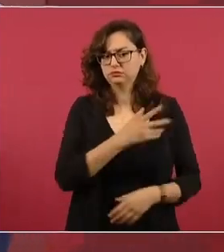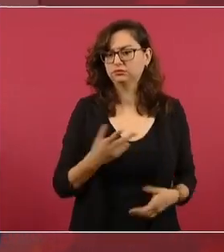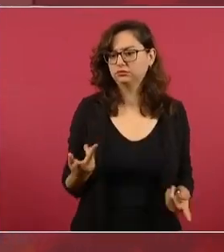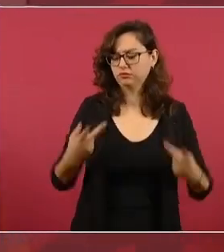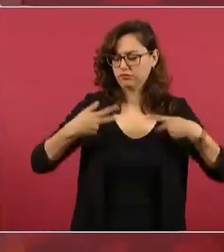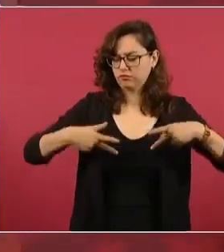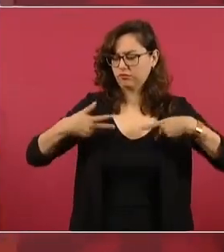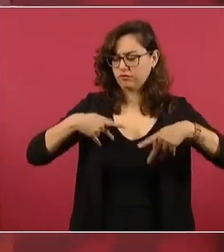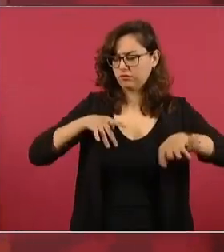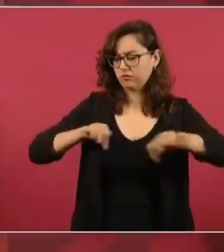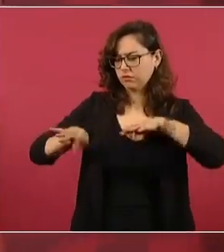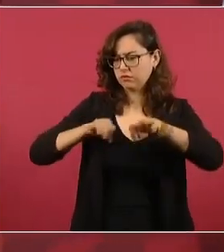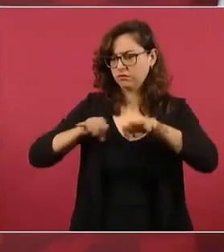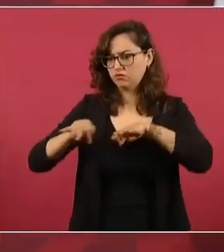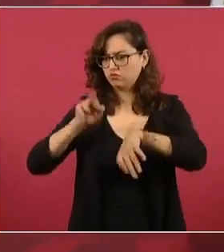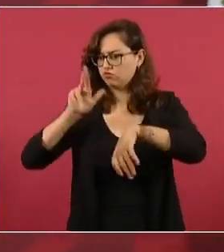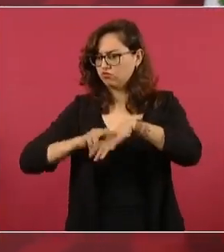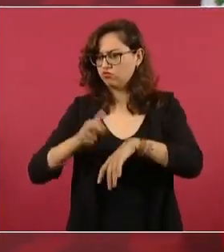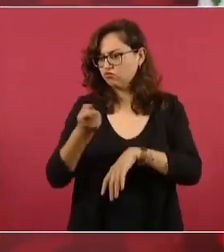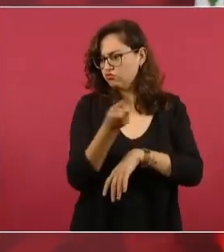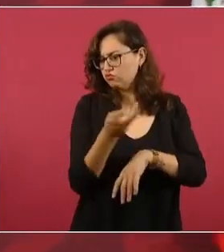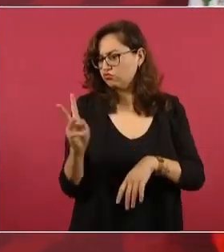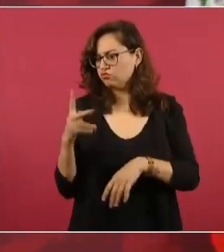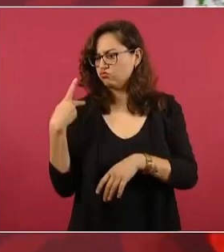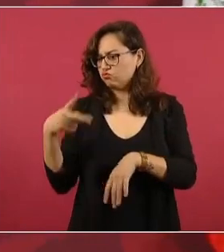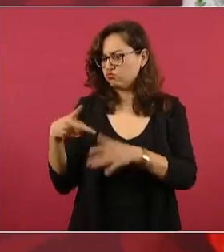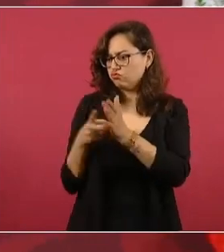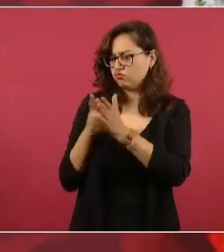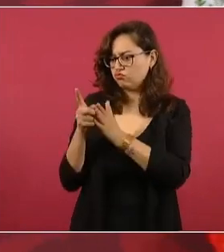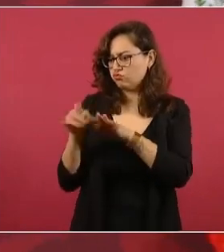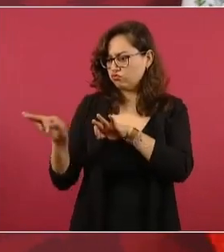deben de protegerse,